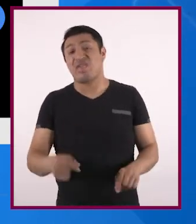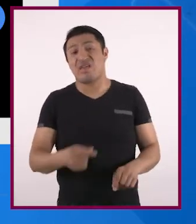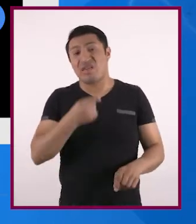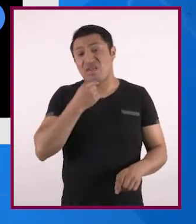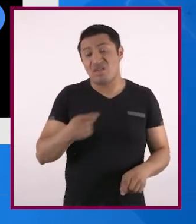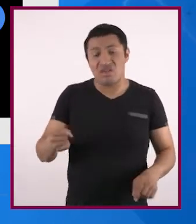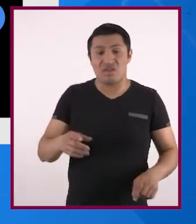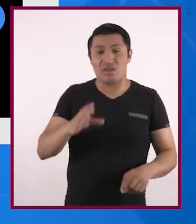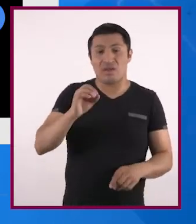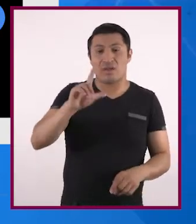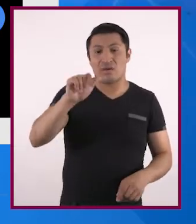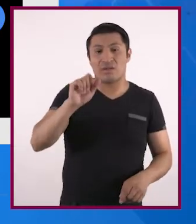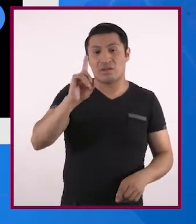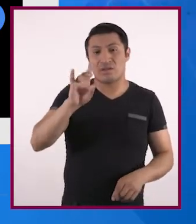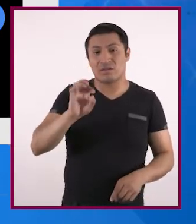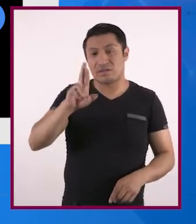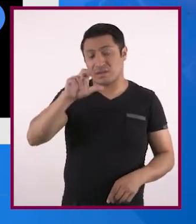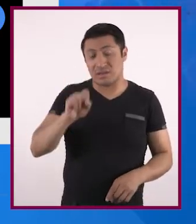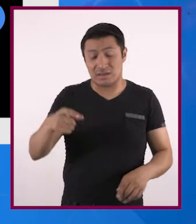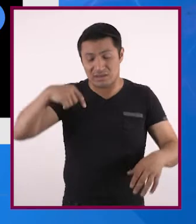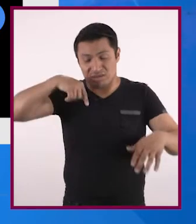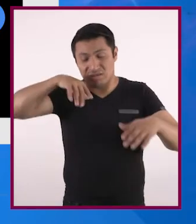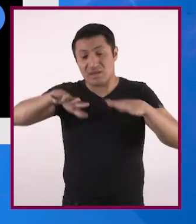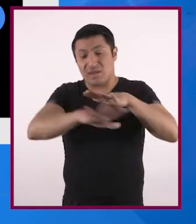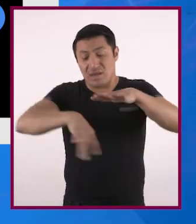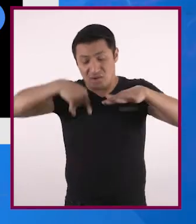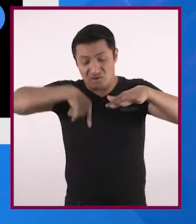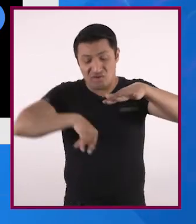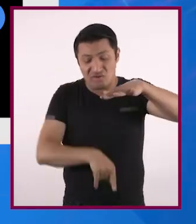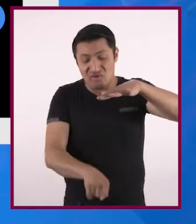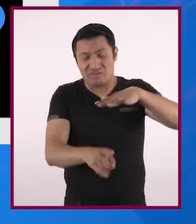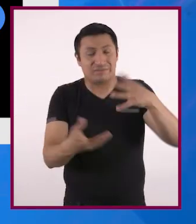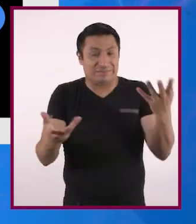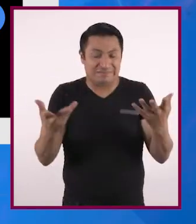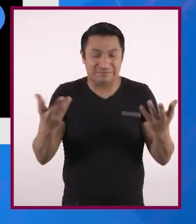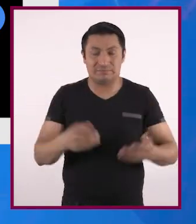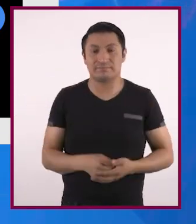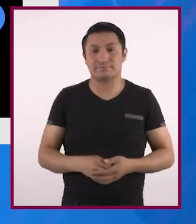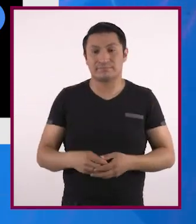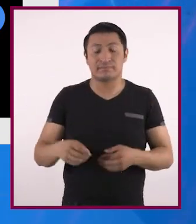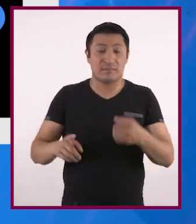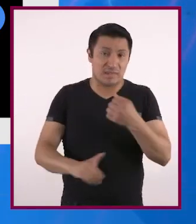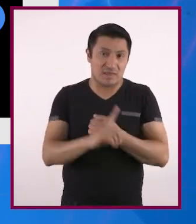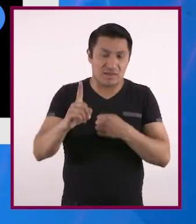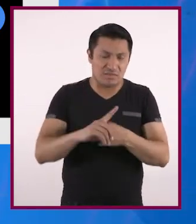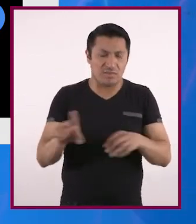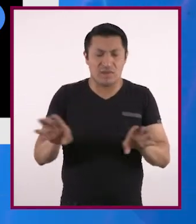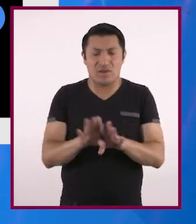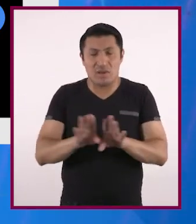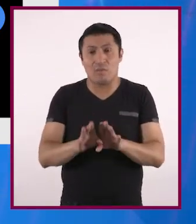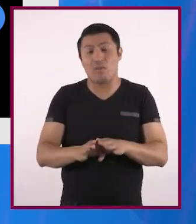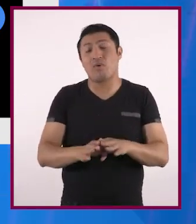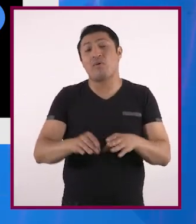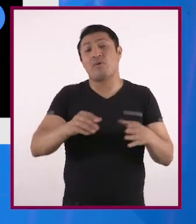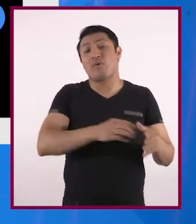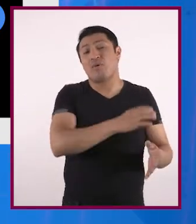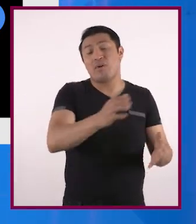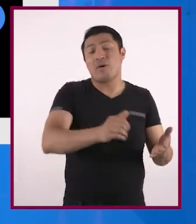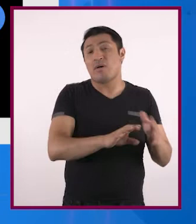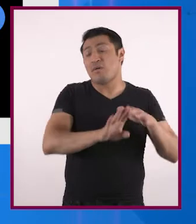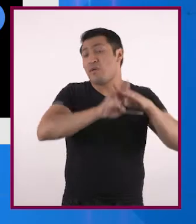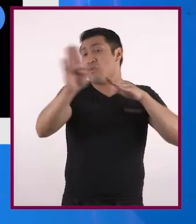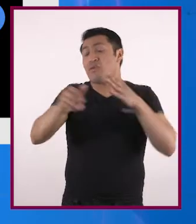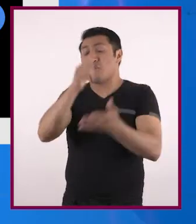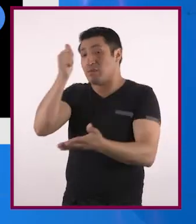las coladeras, etc. Entonces, evidentemente, la crisis fomentó que hubiera una migración del campo a la ciudad y que hubiera muchos niños en